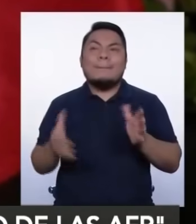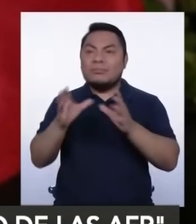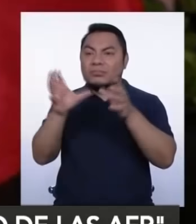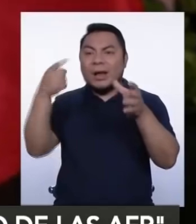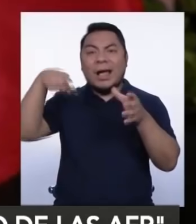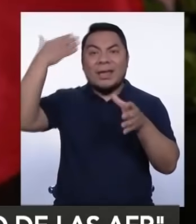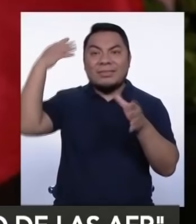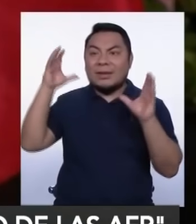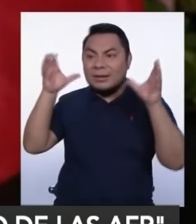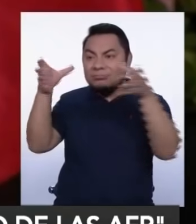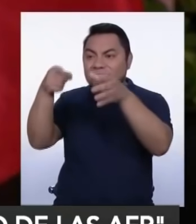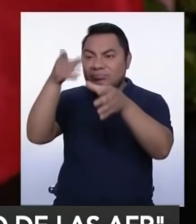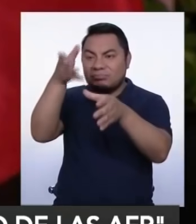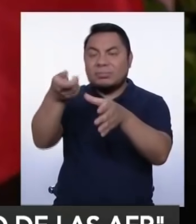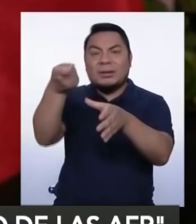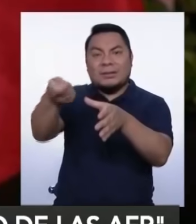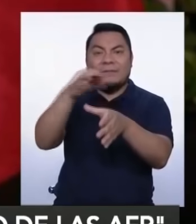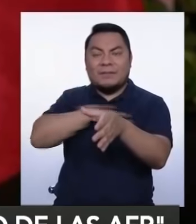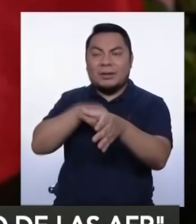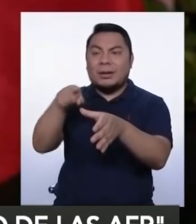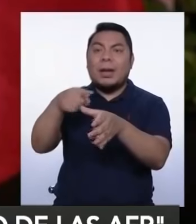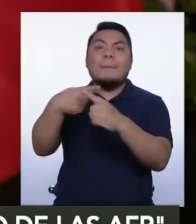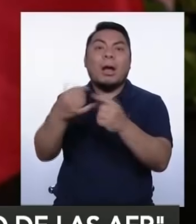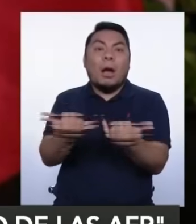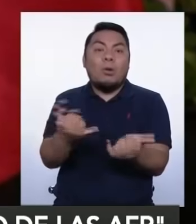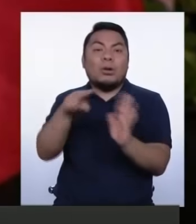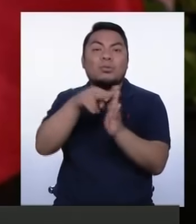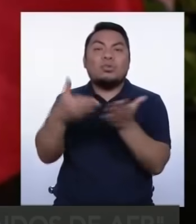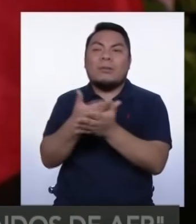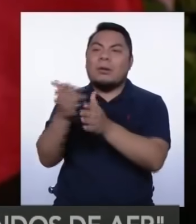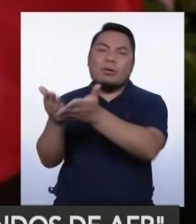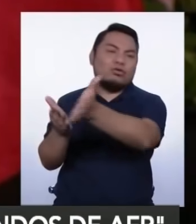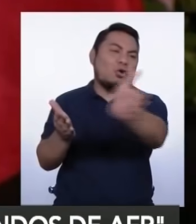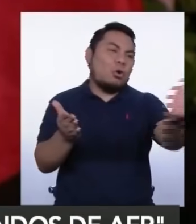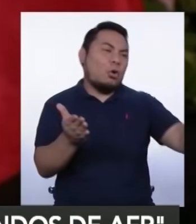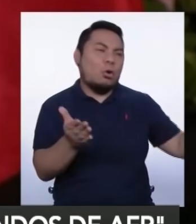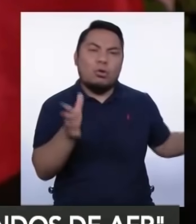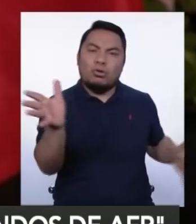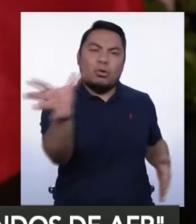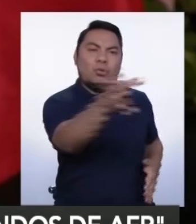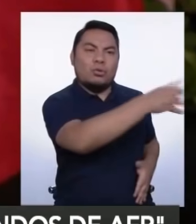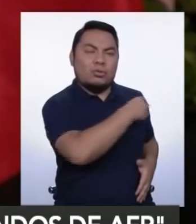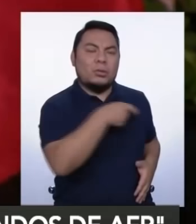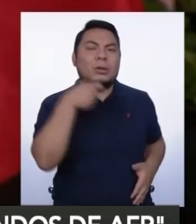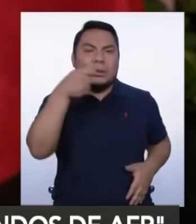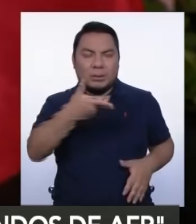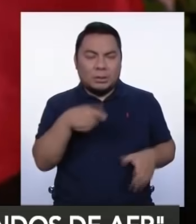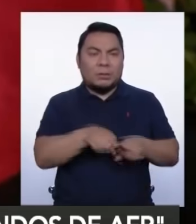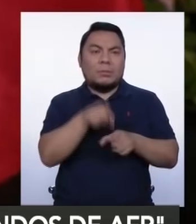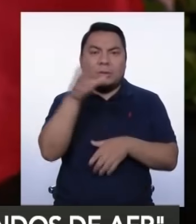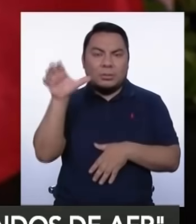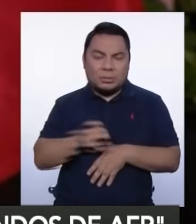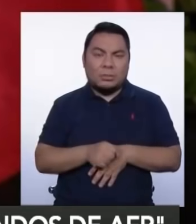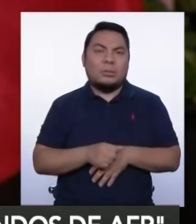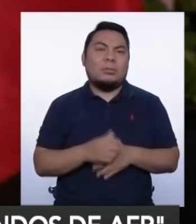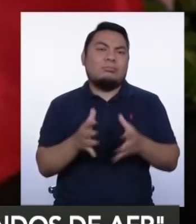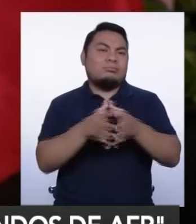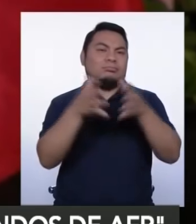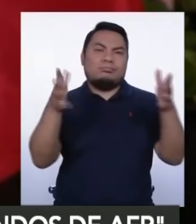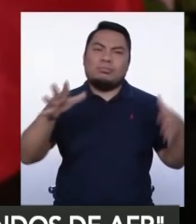ese beneficio alrededor de 2.5 millones de aportantes más del sistema privado de